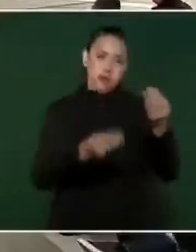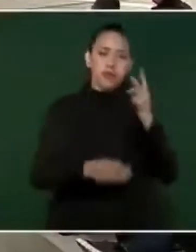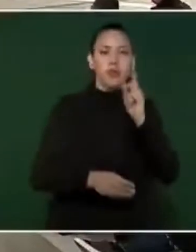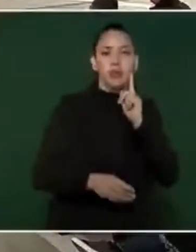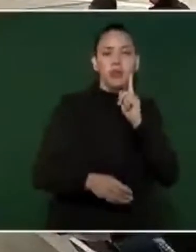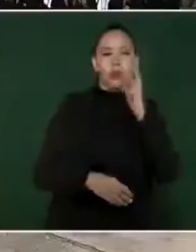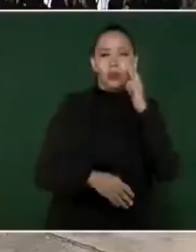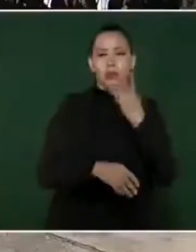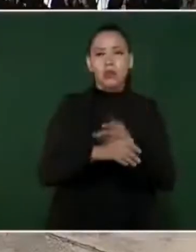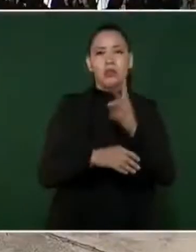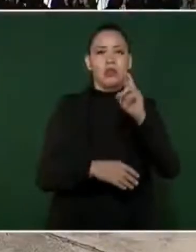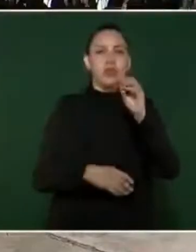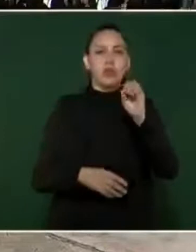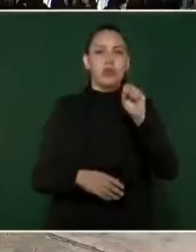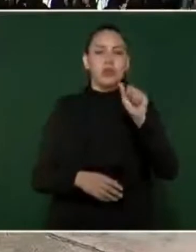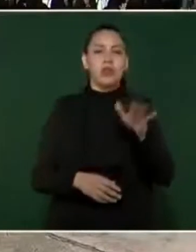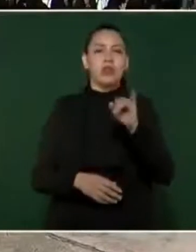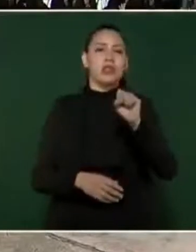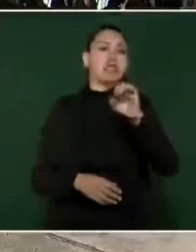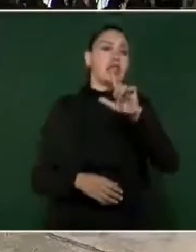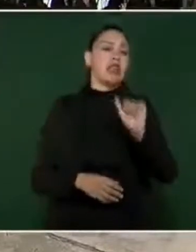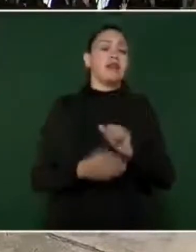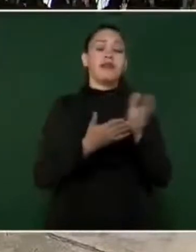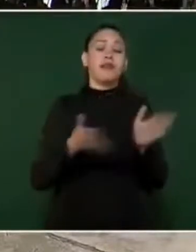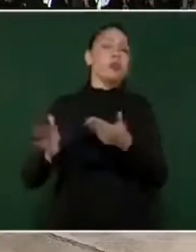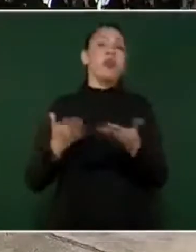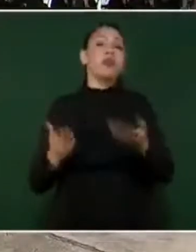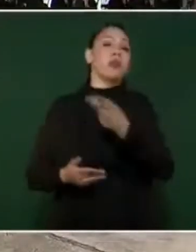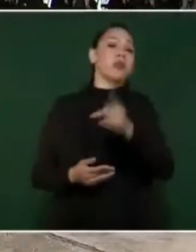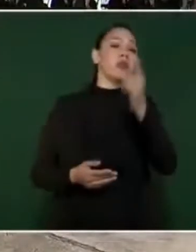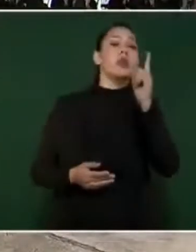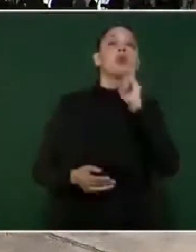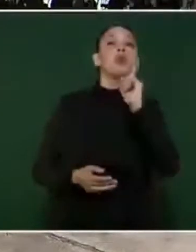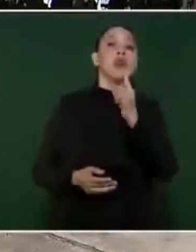mujer de lo nacional. A ver, Sara